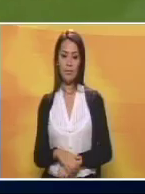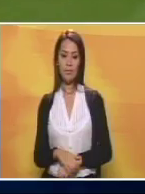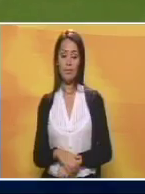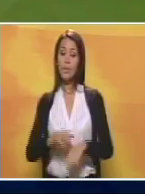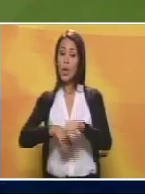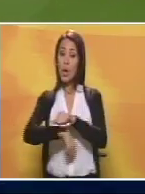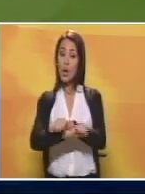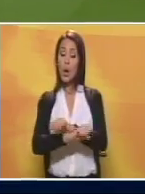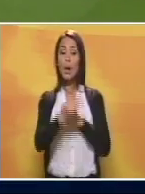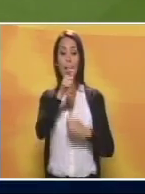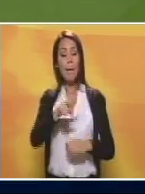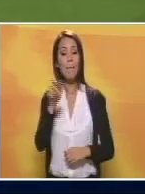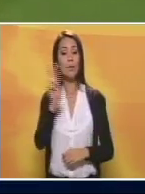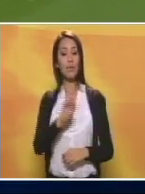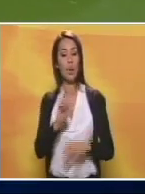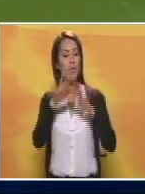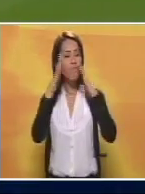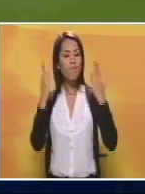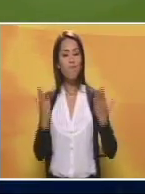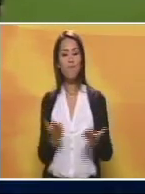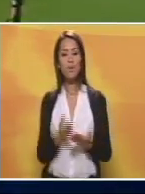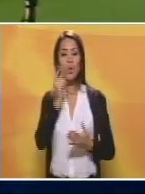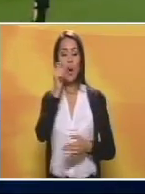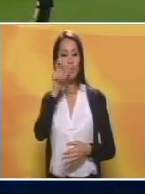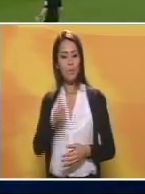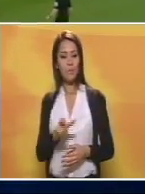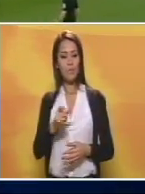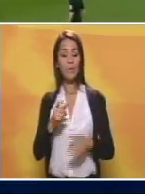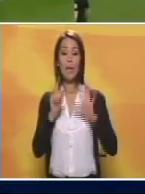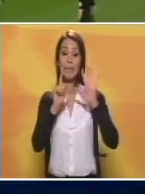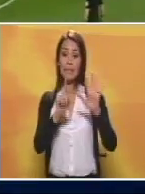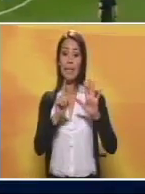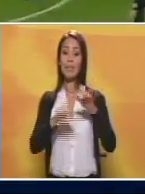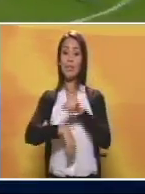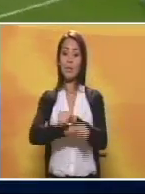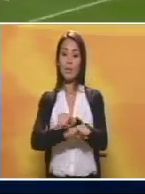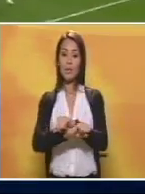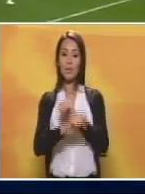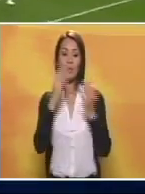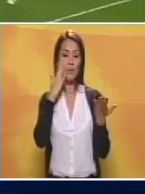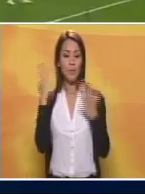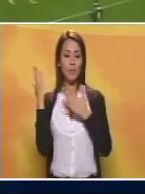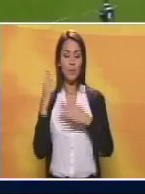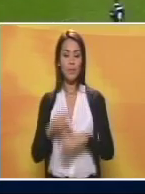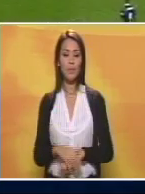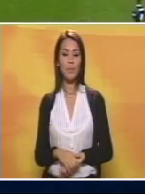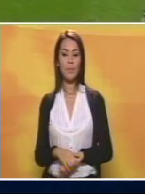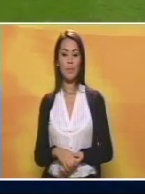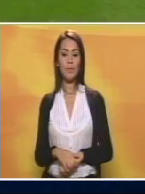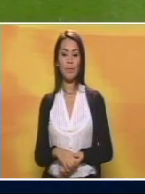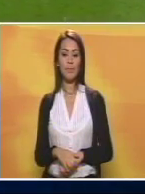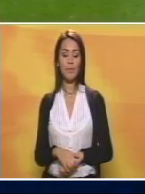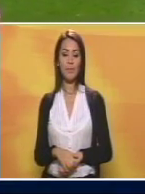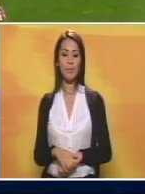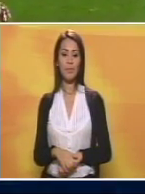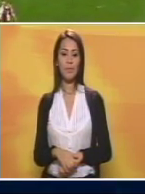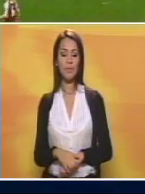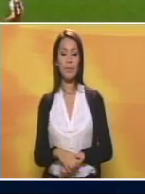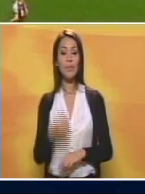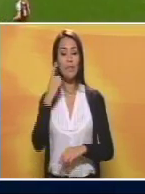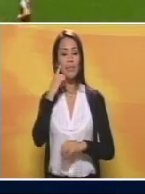Goles de los venezolanos por el mundo. Salomón Rondón anotó su 6º tanto de la campaña, pero no evitó la caída de un West Bromwich que